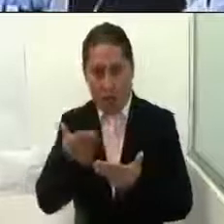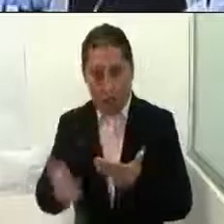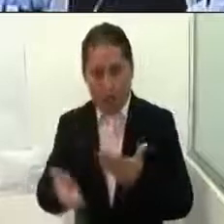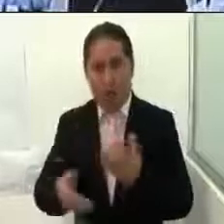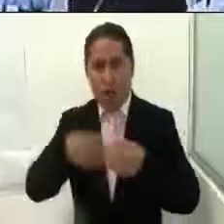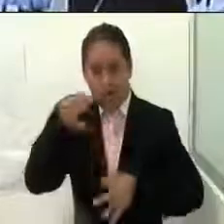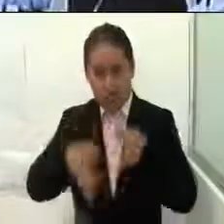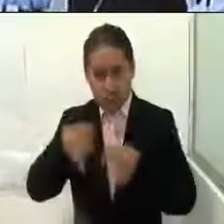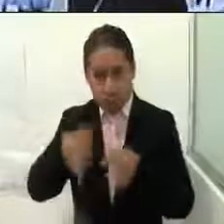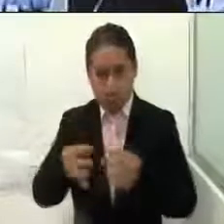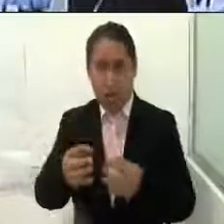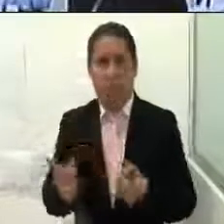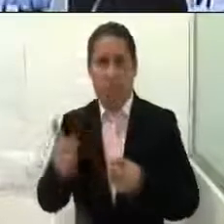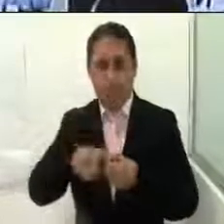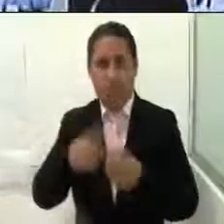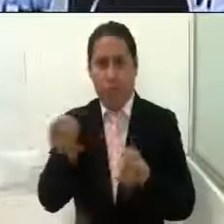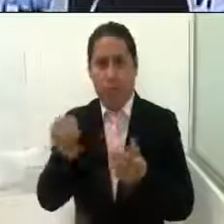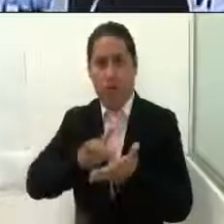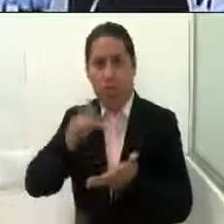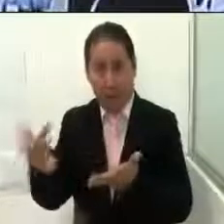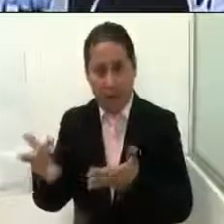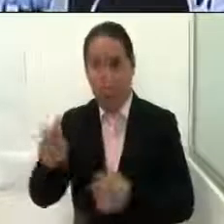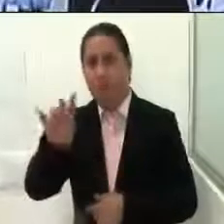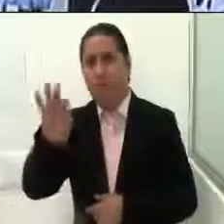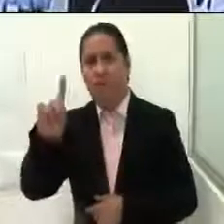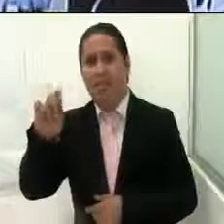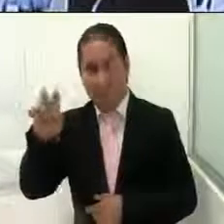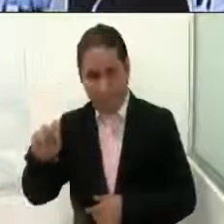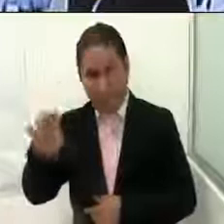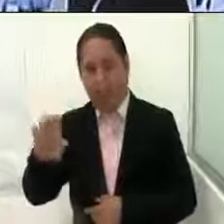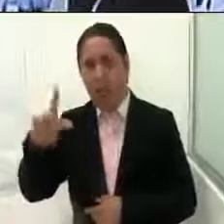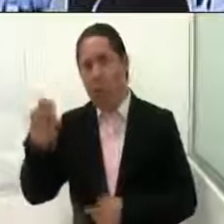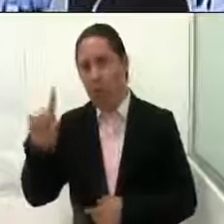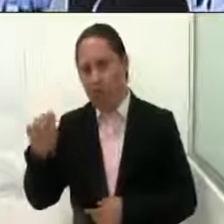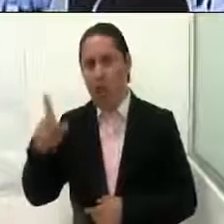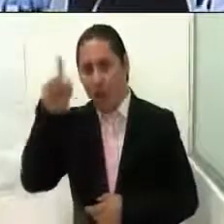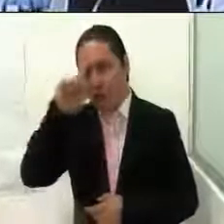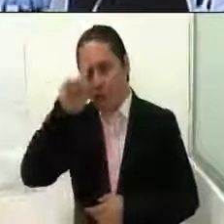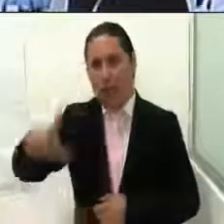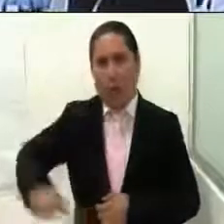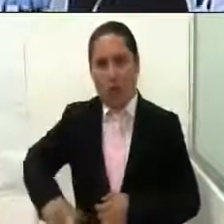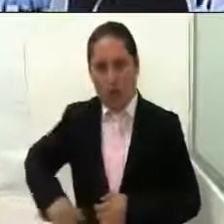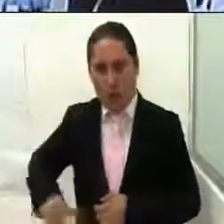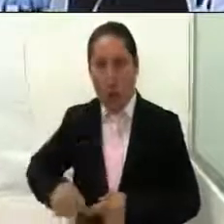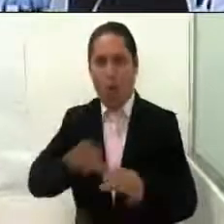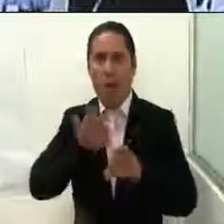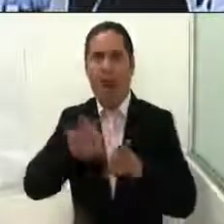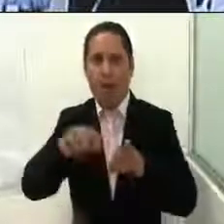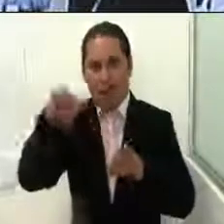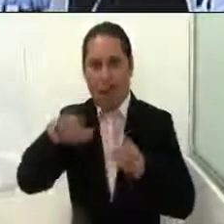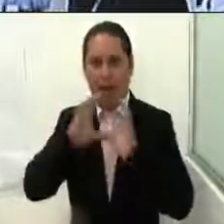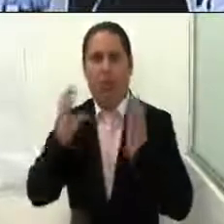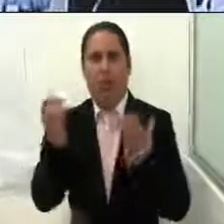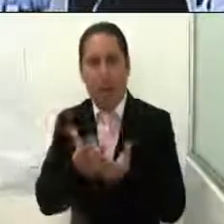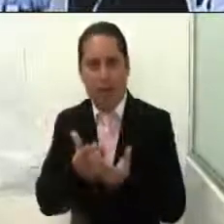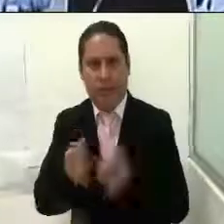participación del ciudadano doctor vicente pérez cruz o consejero jurídico del gobernador en los trabajos de esta soberanía